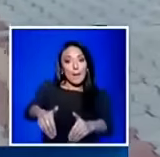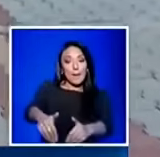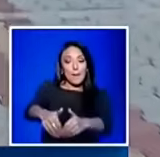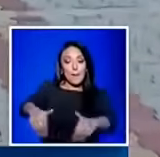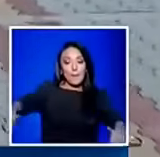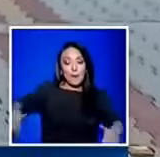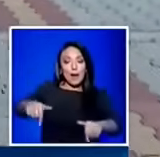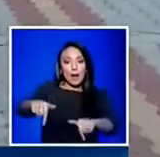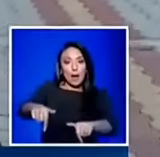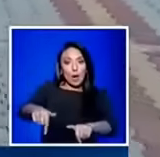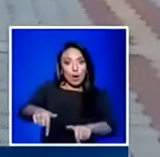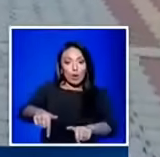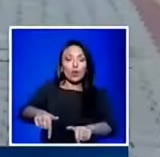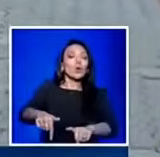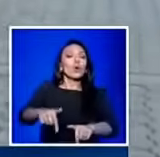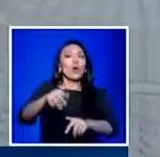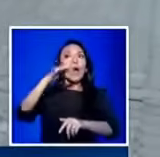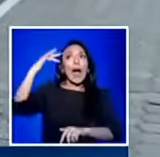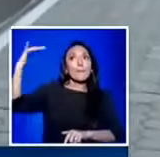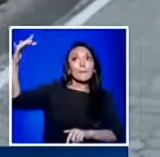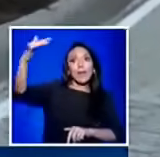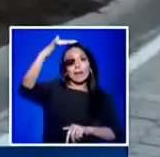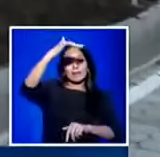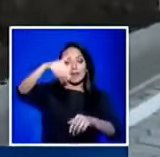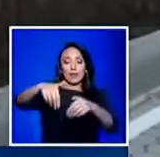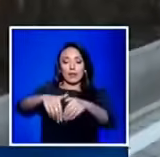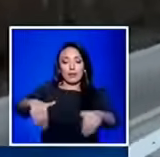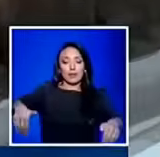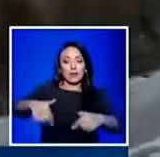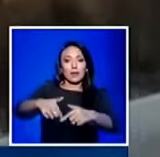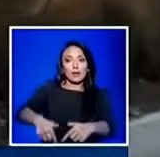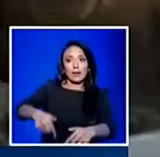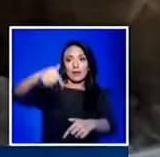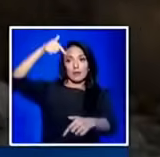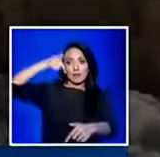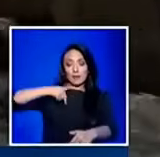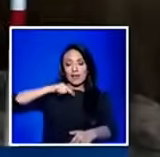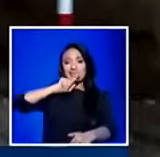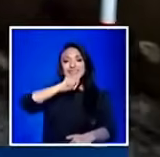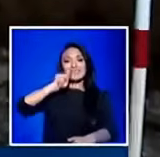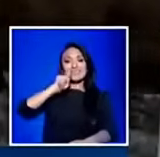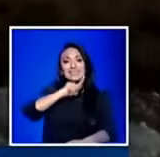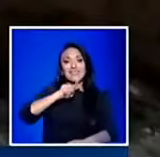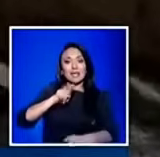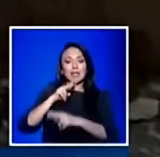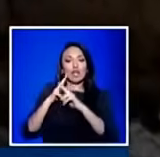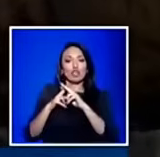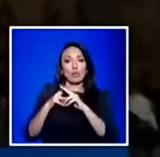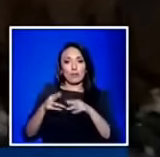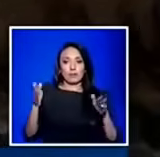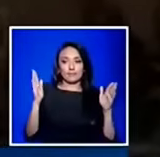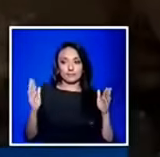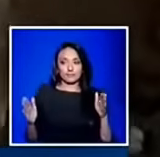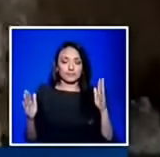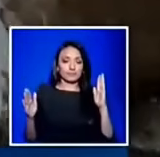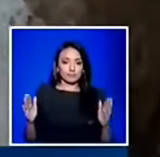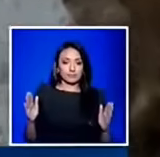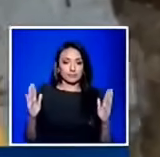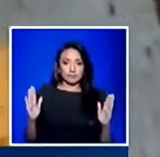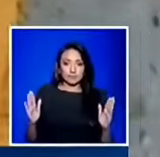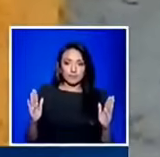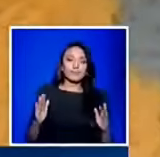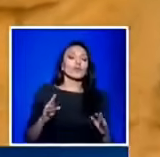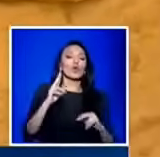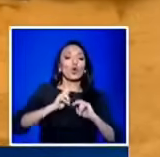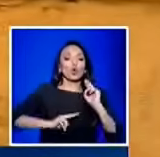del Ministerio de Ambiente hasta la Z. Así está establecido el tramo de intervención